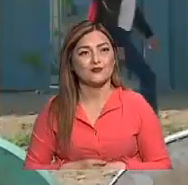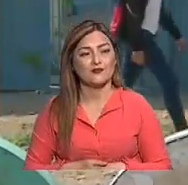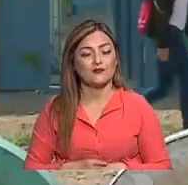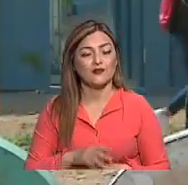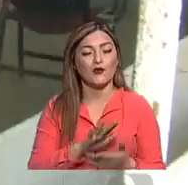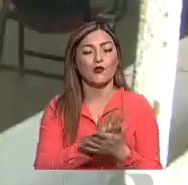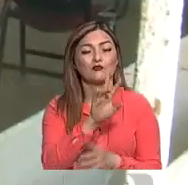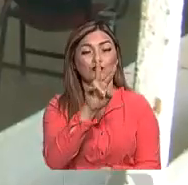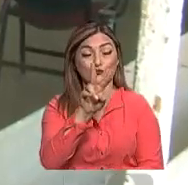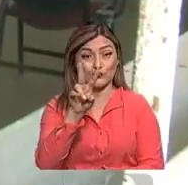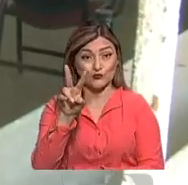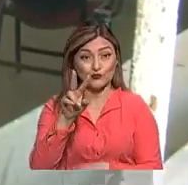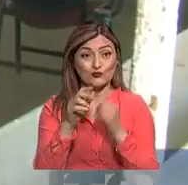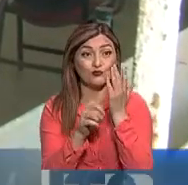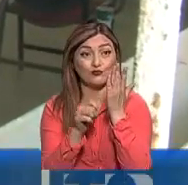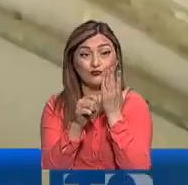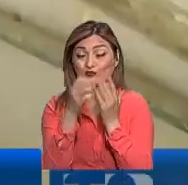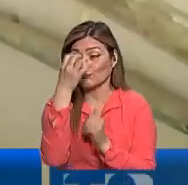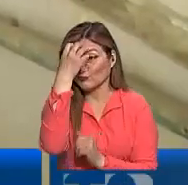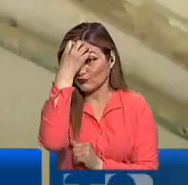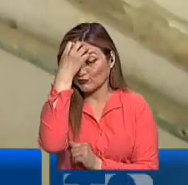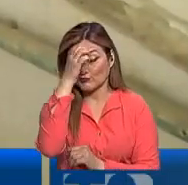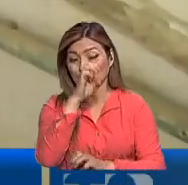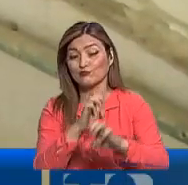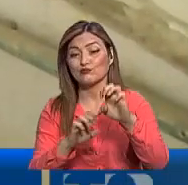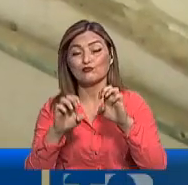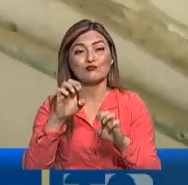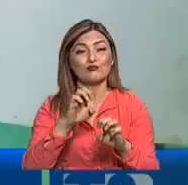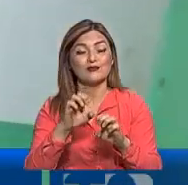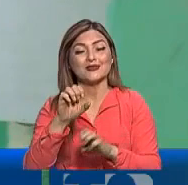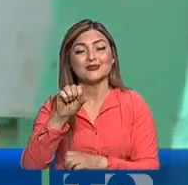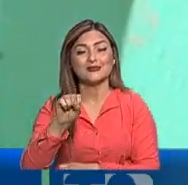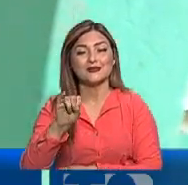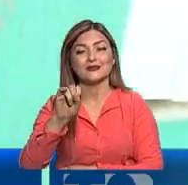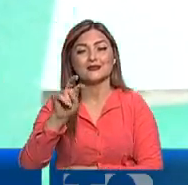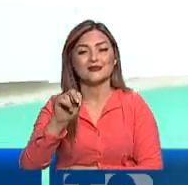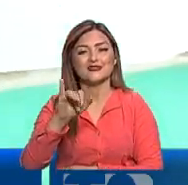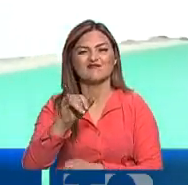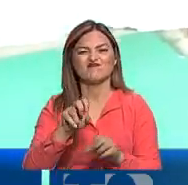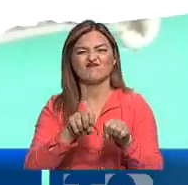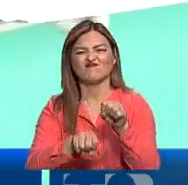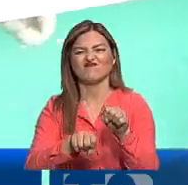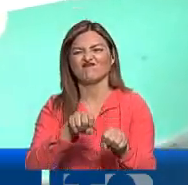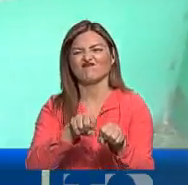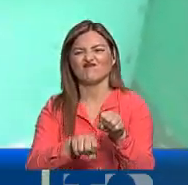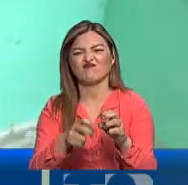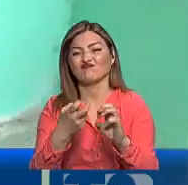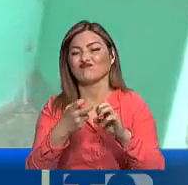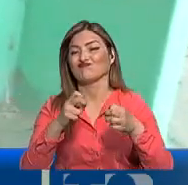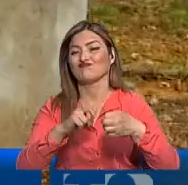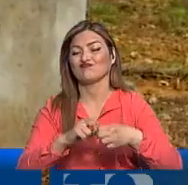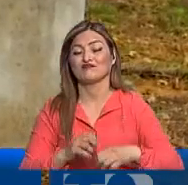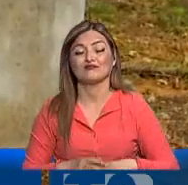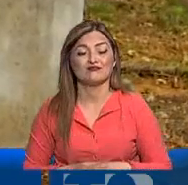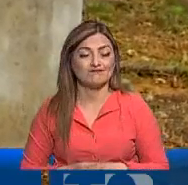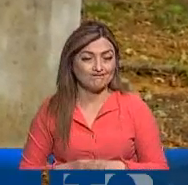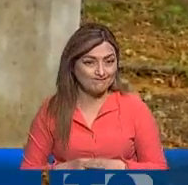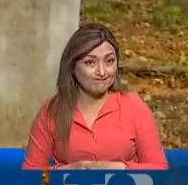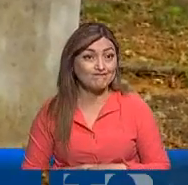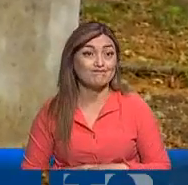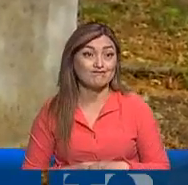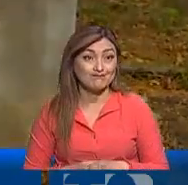unidades educativas que el ministerio de educación identificó en monte sinaí con deterioros de las cuales las demás se